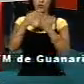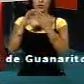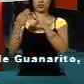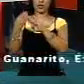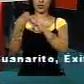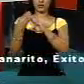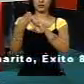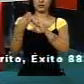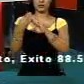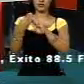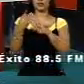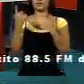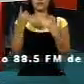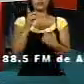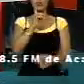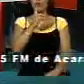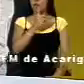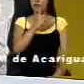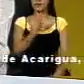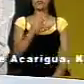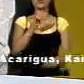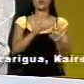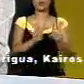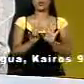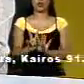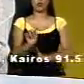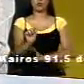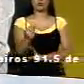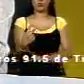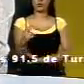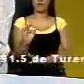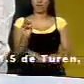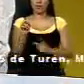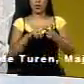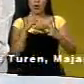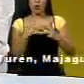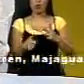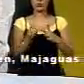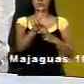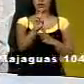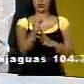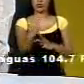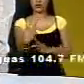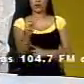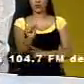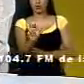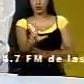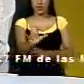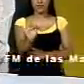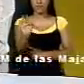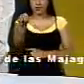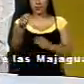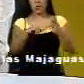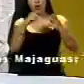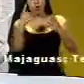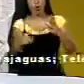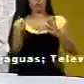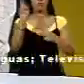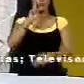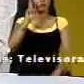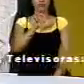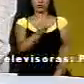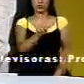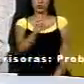Cairo 91.5 desde Turén, Majagua 104.7 desde La Majagua, y la televisora Proven TV,